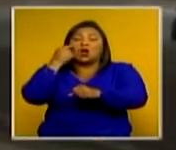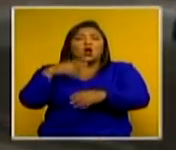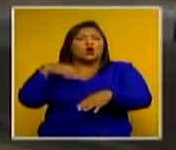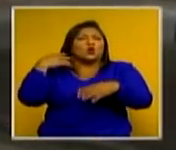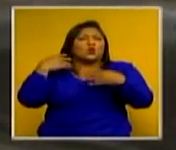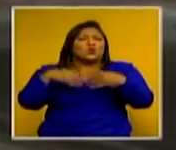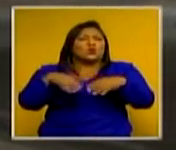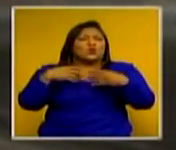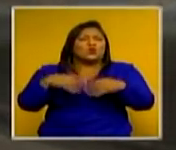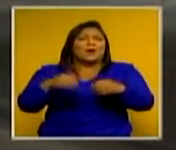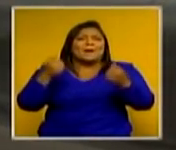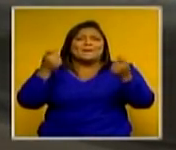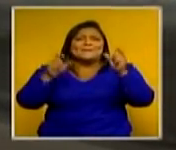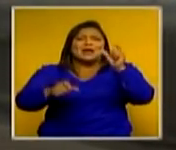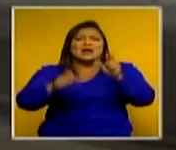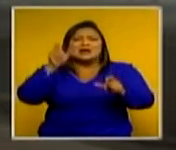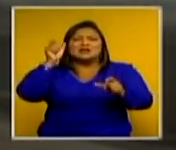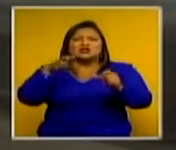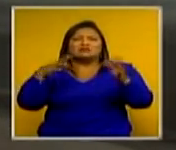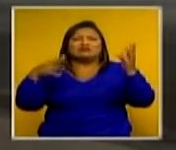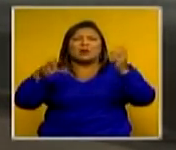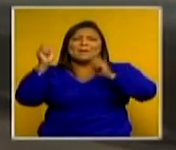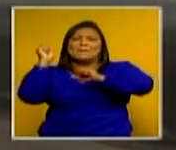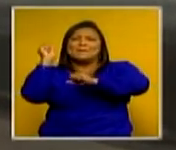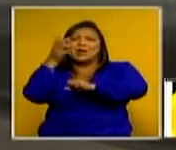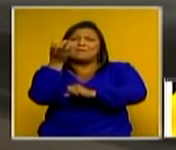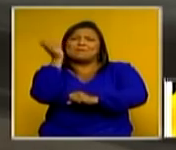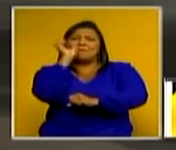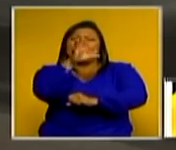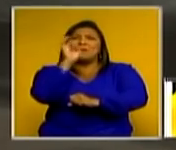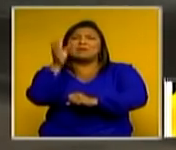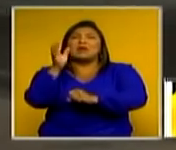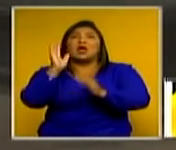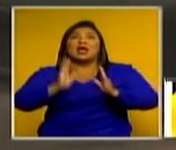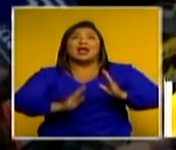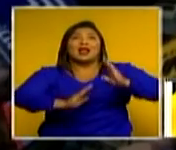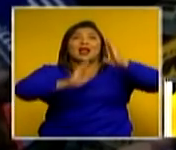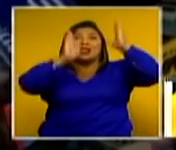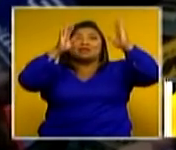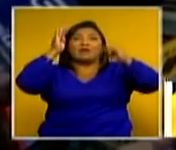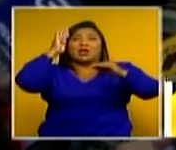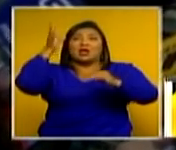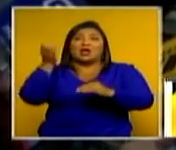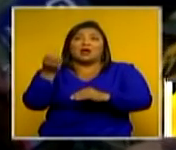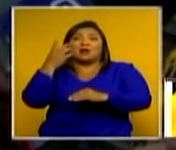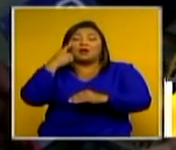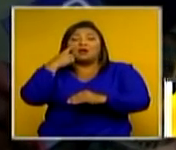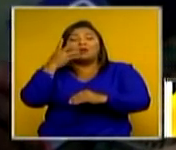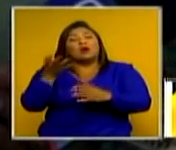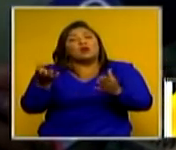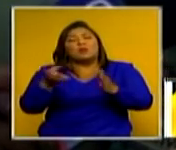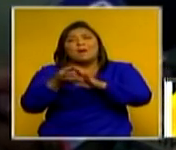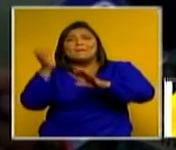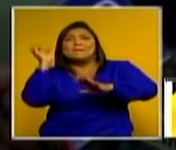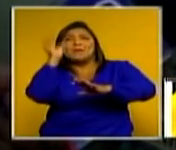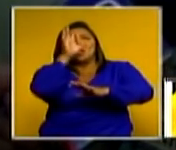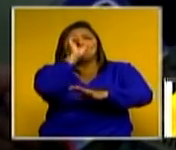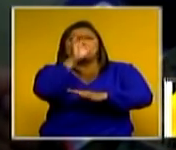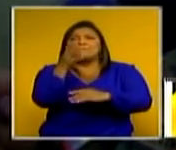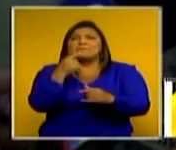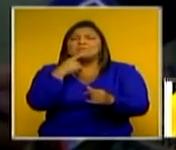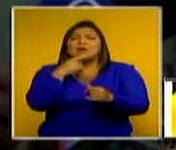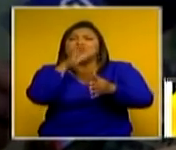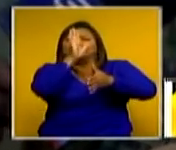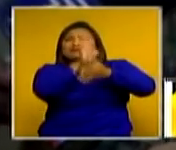por decenas de personas que con piedras atentaron contra el edificio de la capitanía agredieron a la capitanía preparando sus